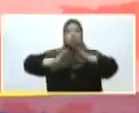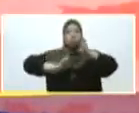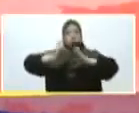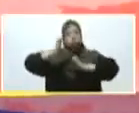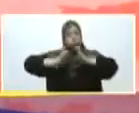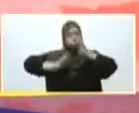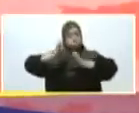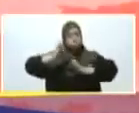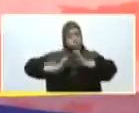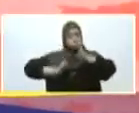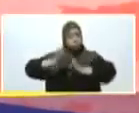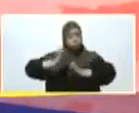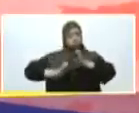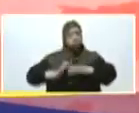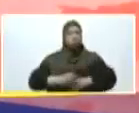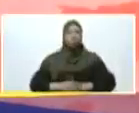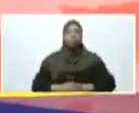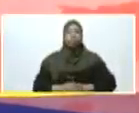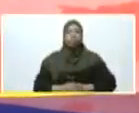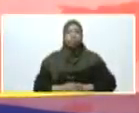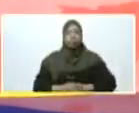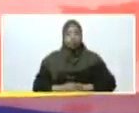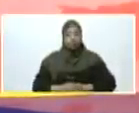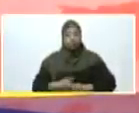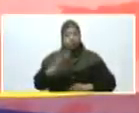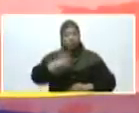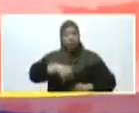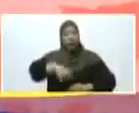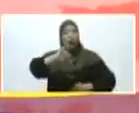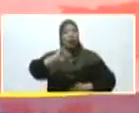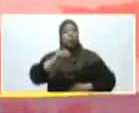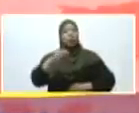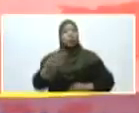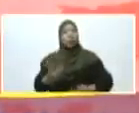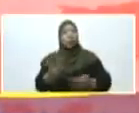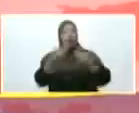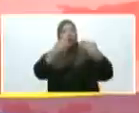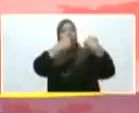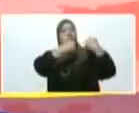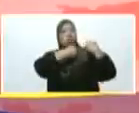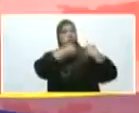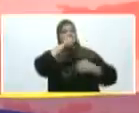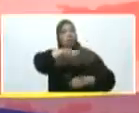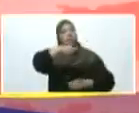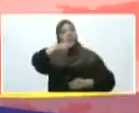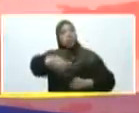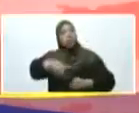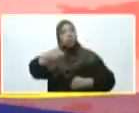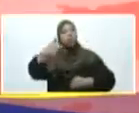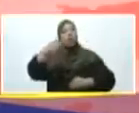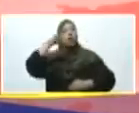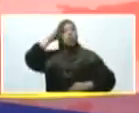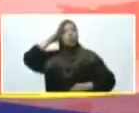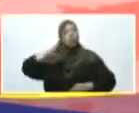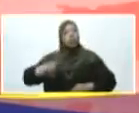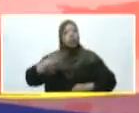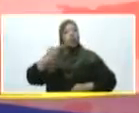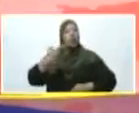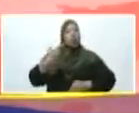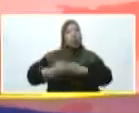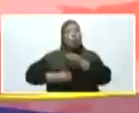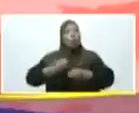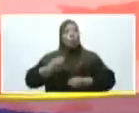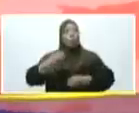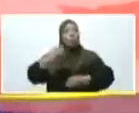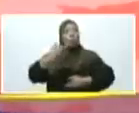por quienes tienen la responsabilidad de llevar adelante las